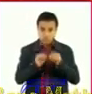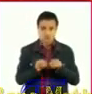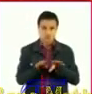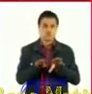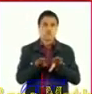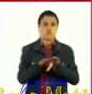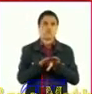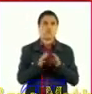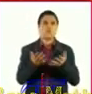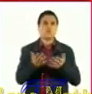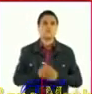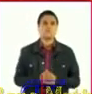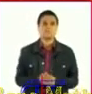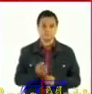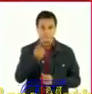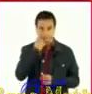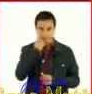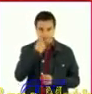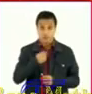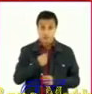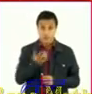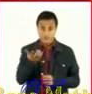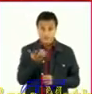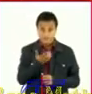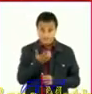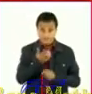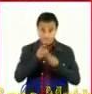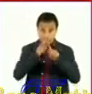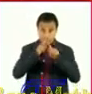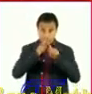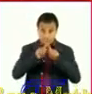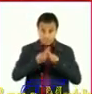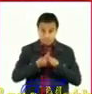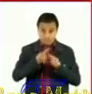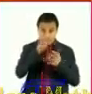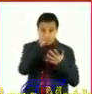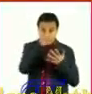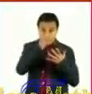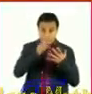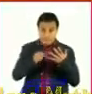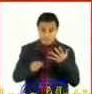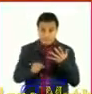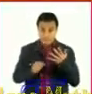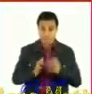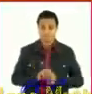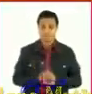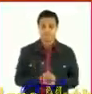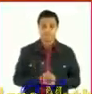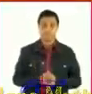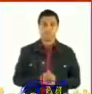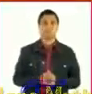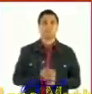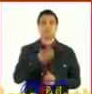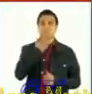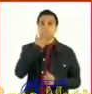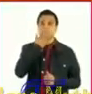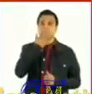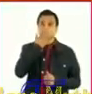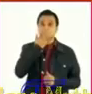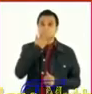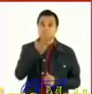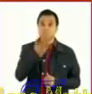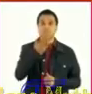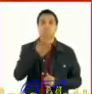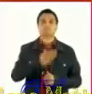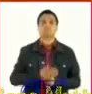fíjate, aquí tenemos las acciones más específicas que debemos de realizar Oye, muy bien